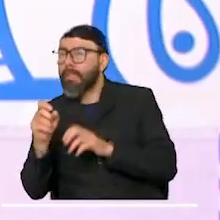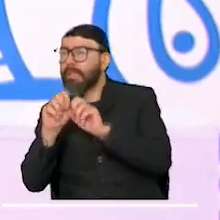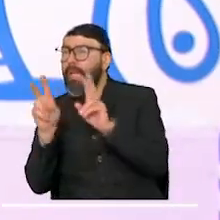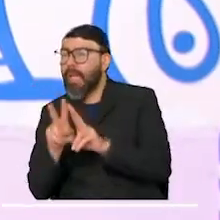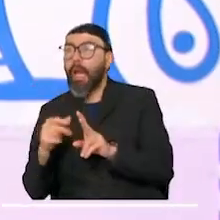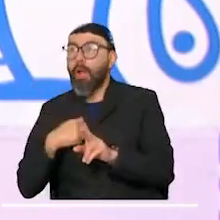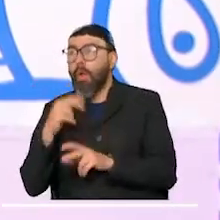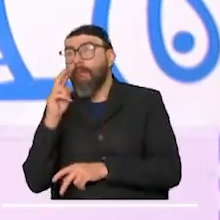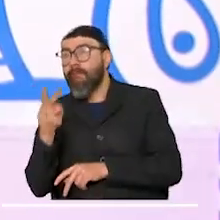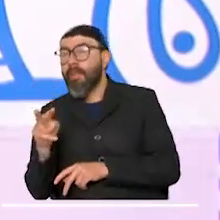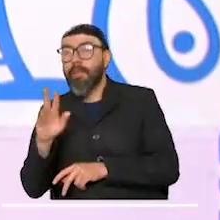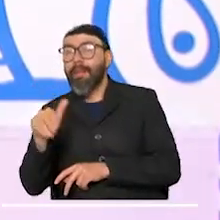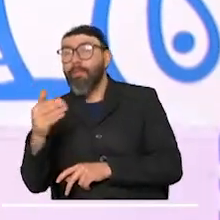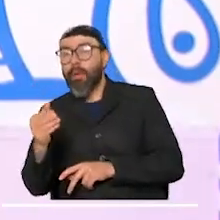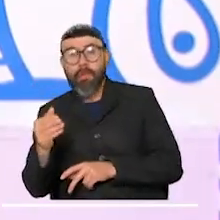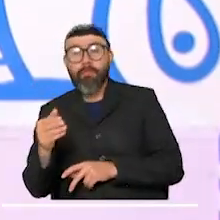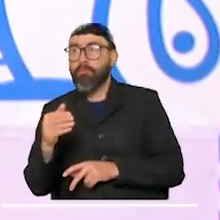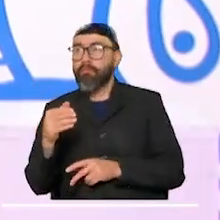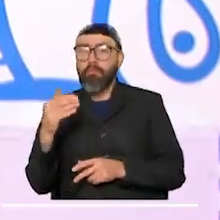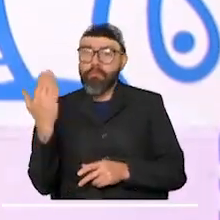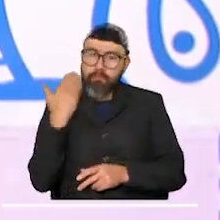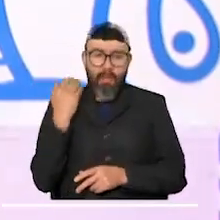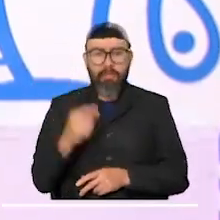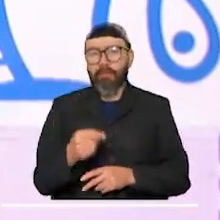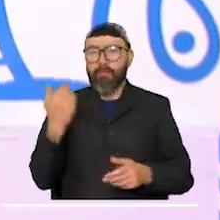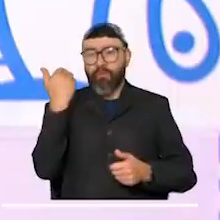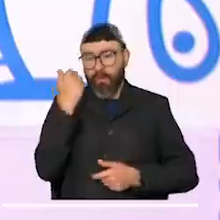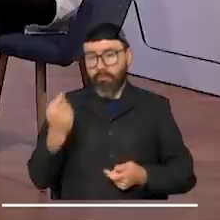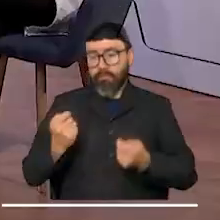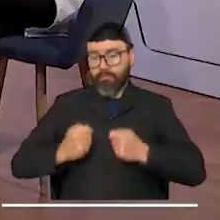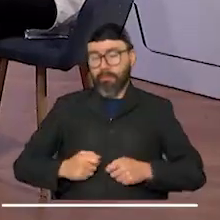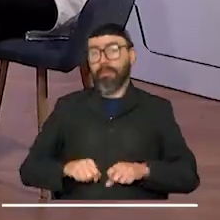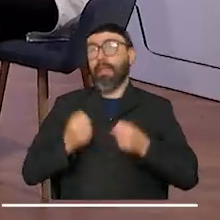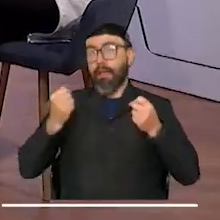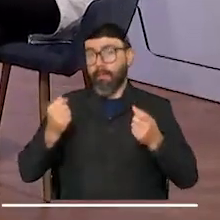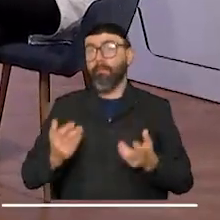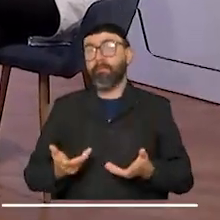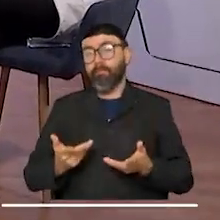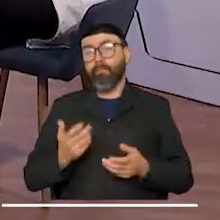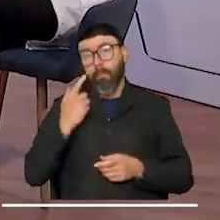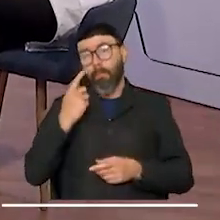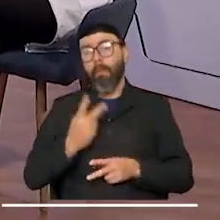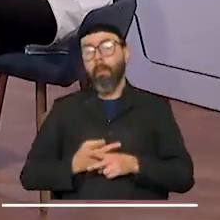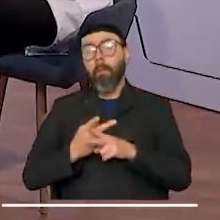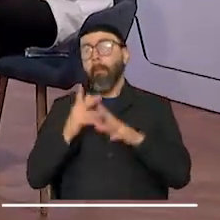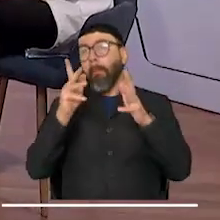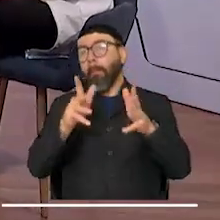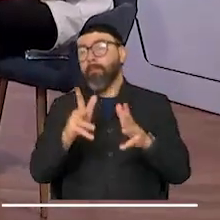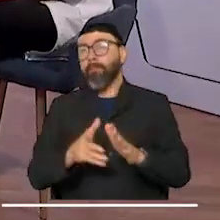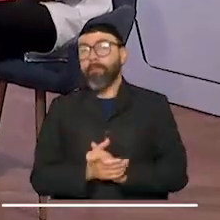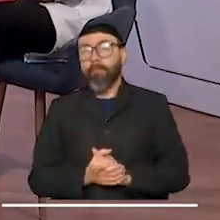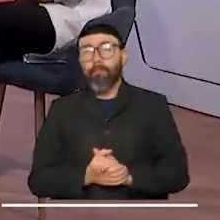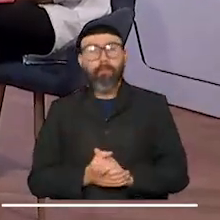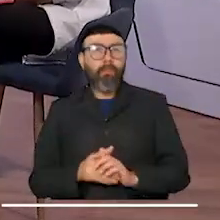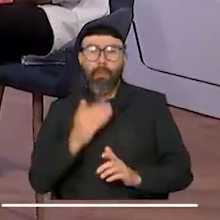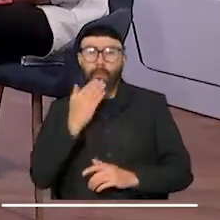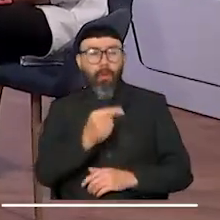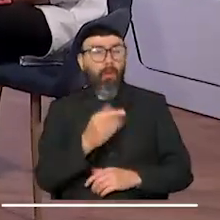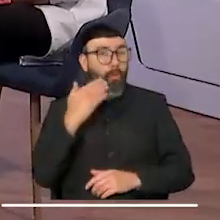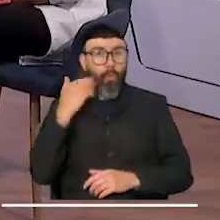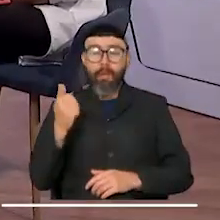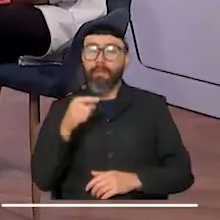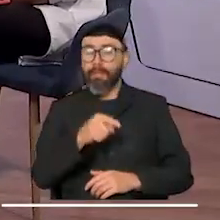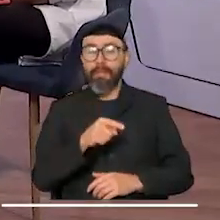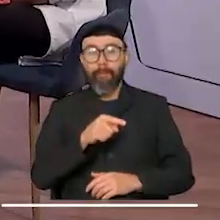que yo vi y después van a pedir una cosa que sí sí cuando las mujeres estamos en menopausia